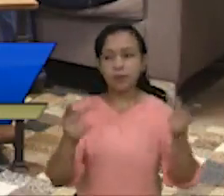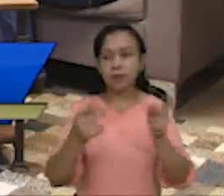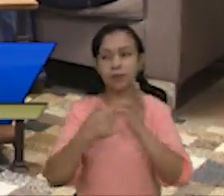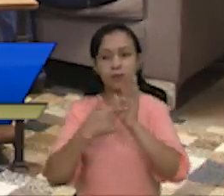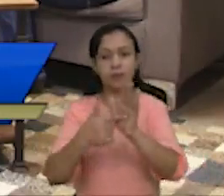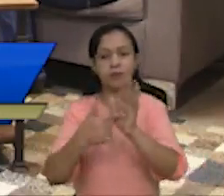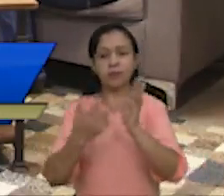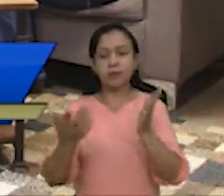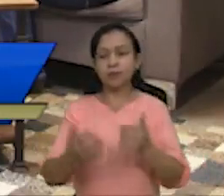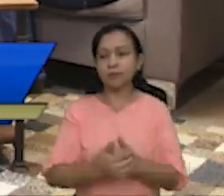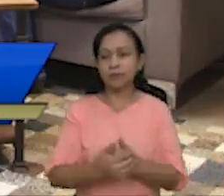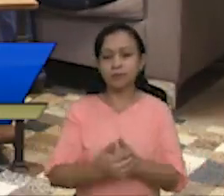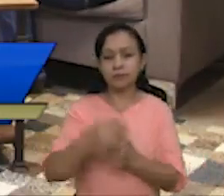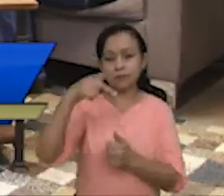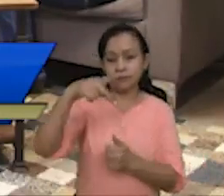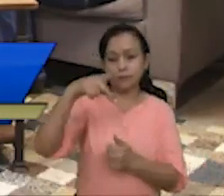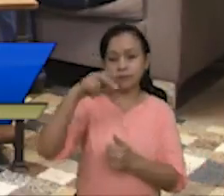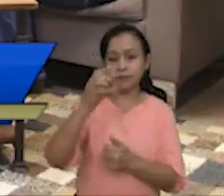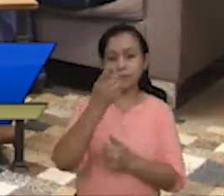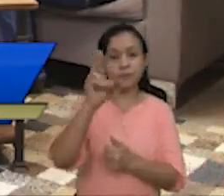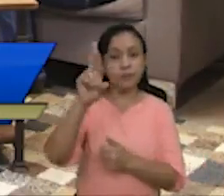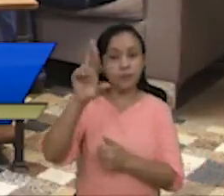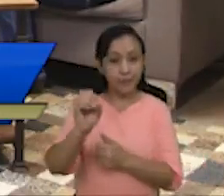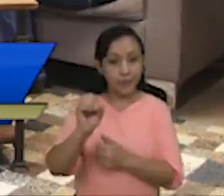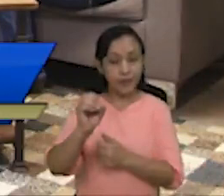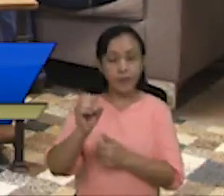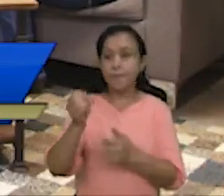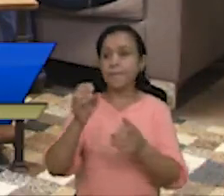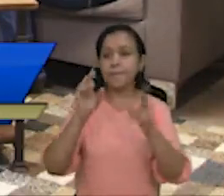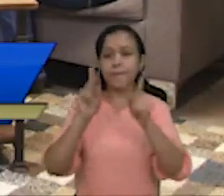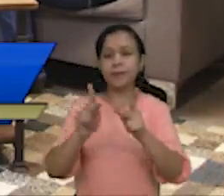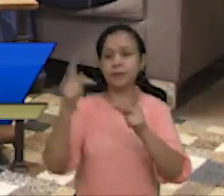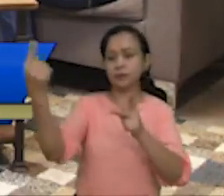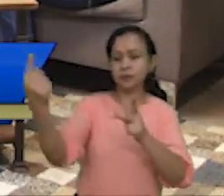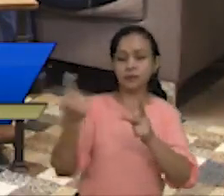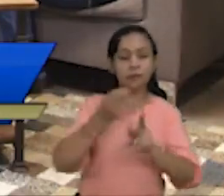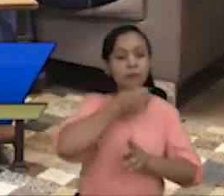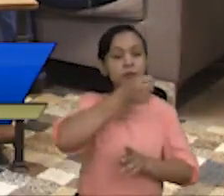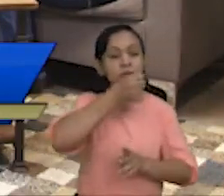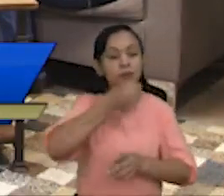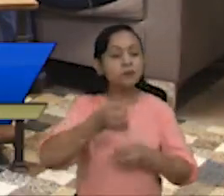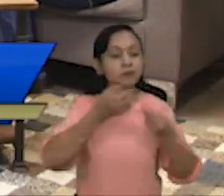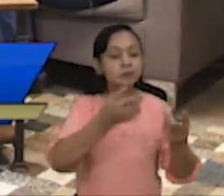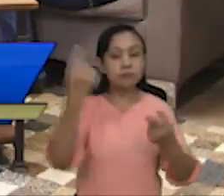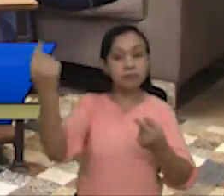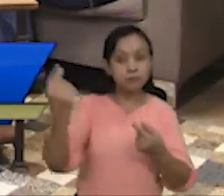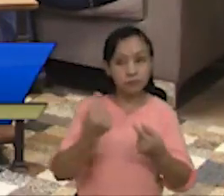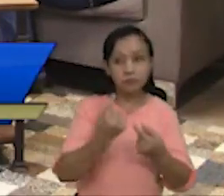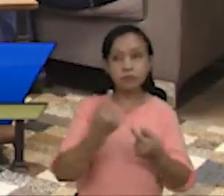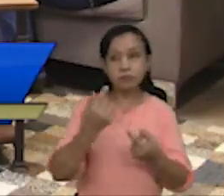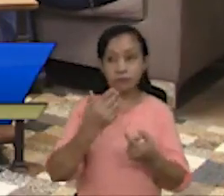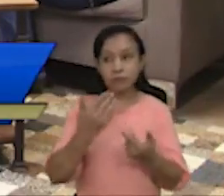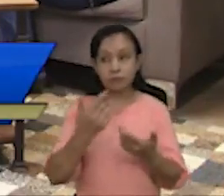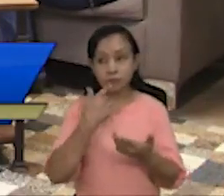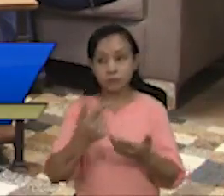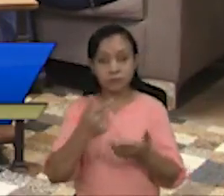pero también me pasó con Pedro Solórzano, que mandaba a su comunicador y decía, y llegó, en mi caso, llegó a